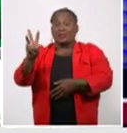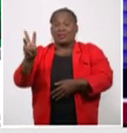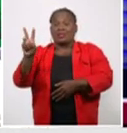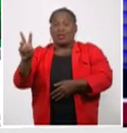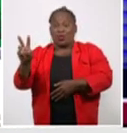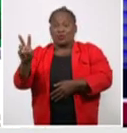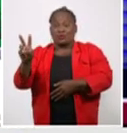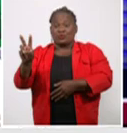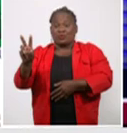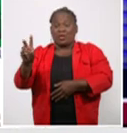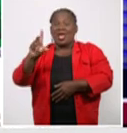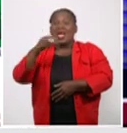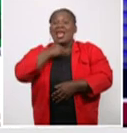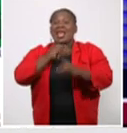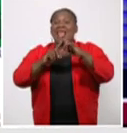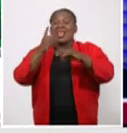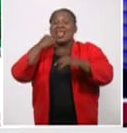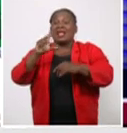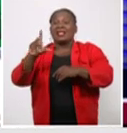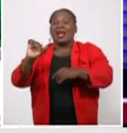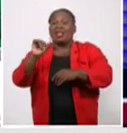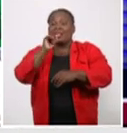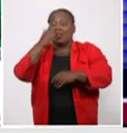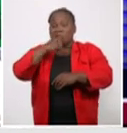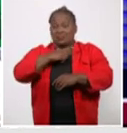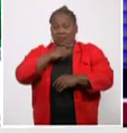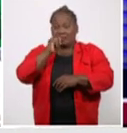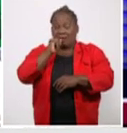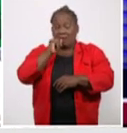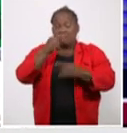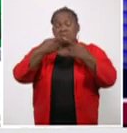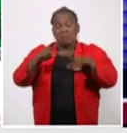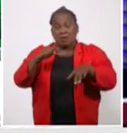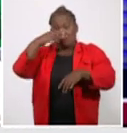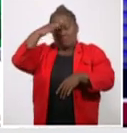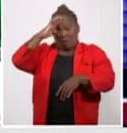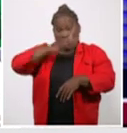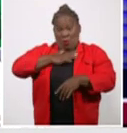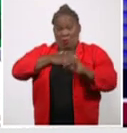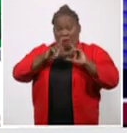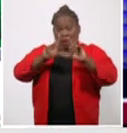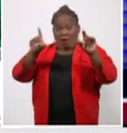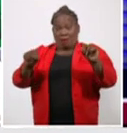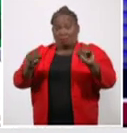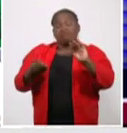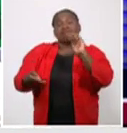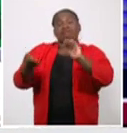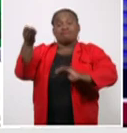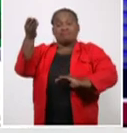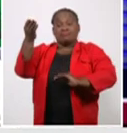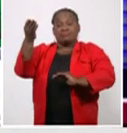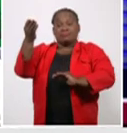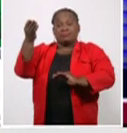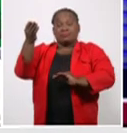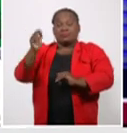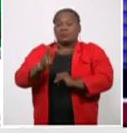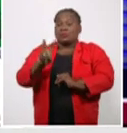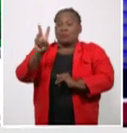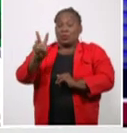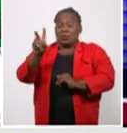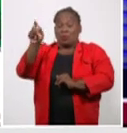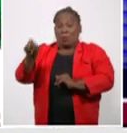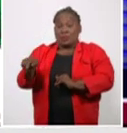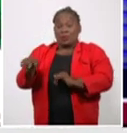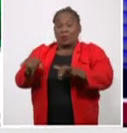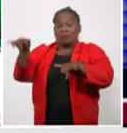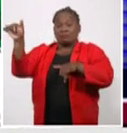2,32%, pero que de todas formas para nosotros es una letalidad elevada. 2 evacuados, los 54